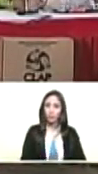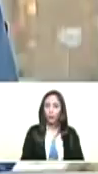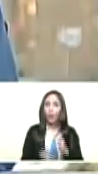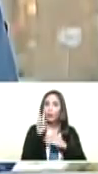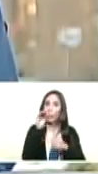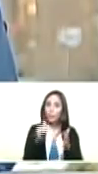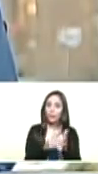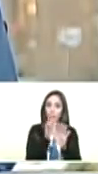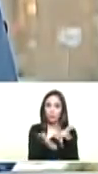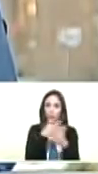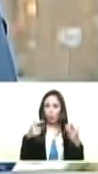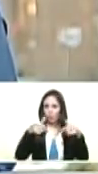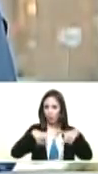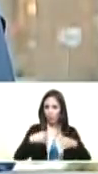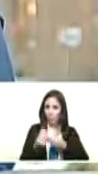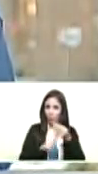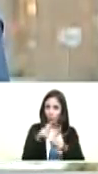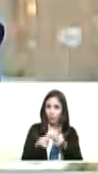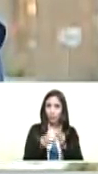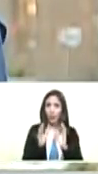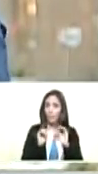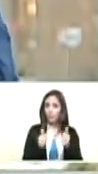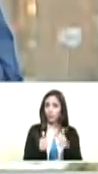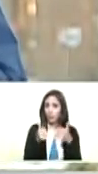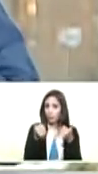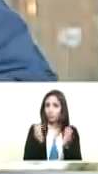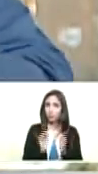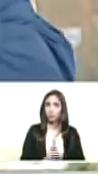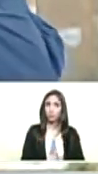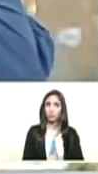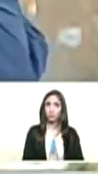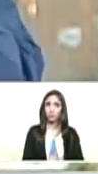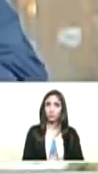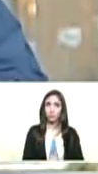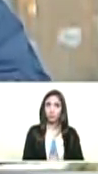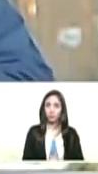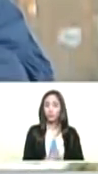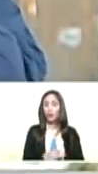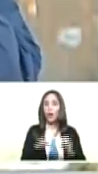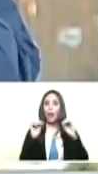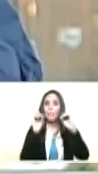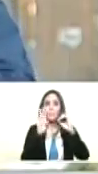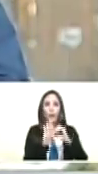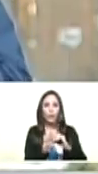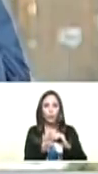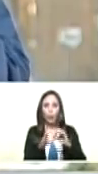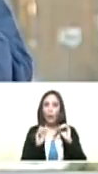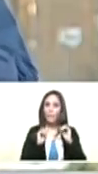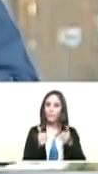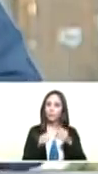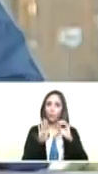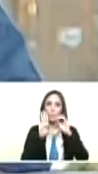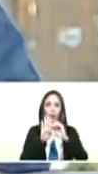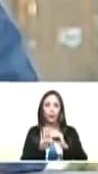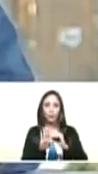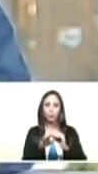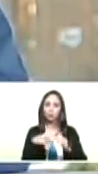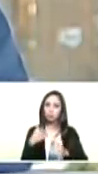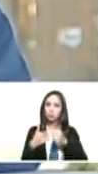2018 nació bien, porque en el 2018 nació el Petro, que va a ser el eje de la